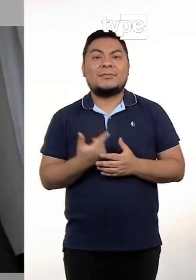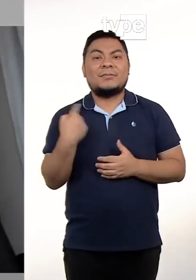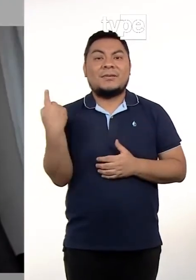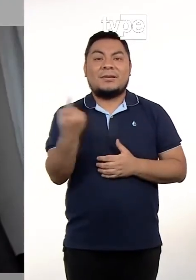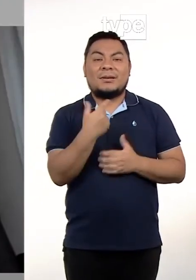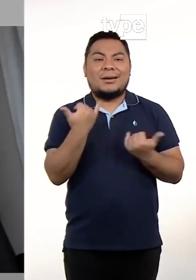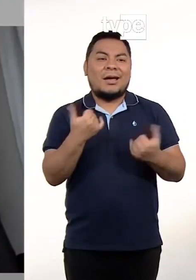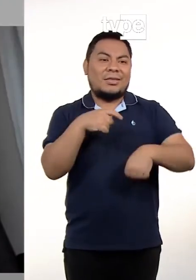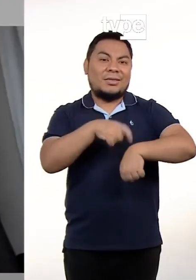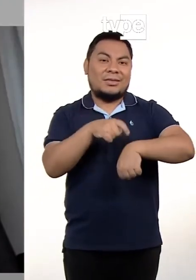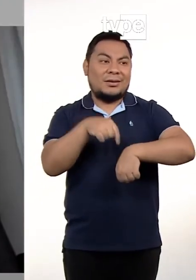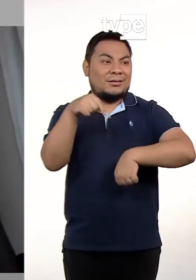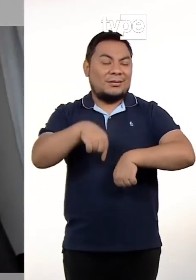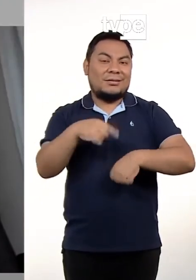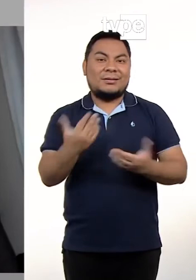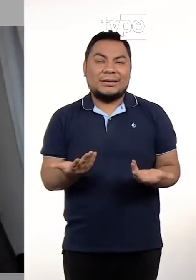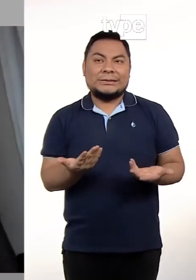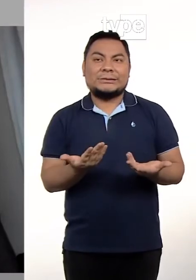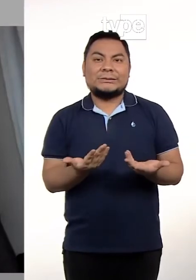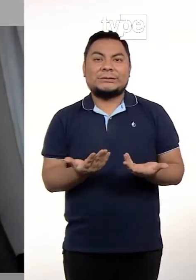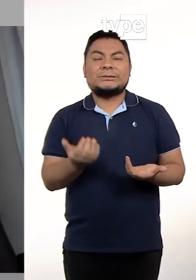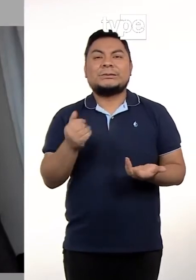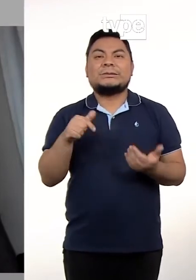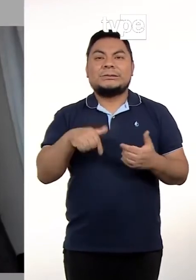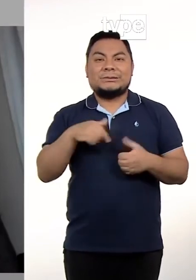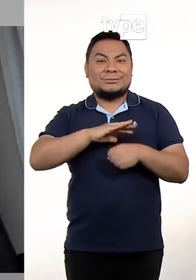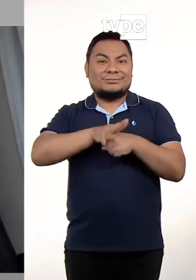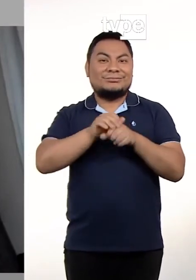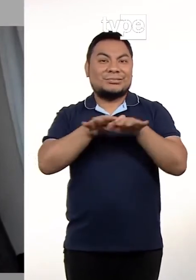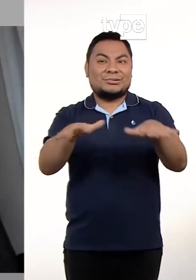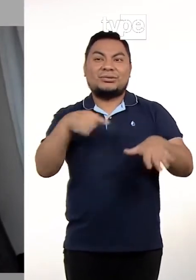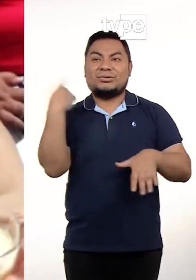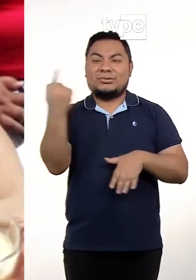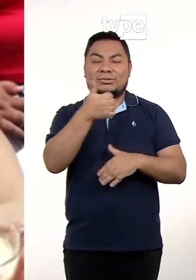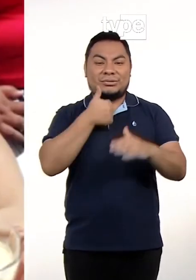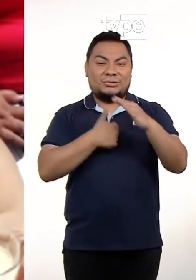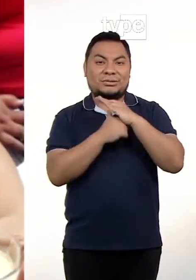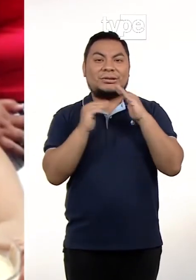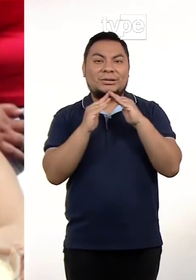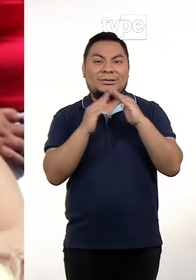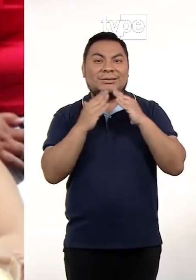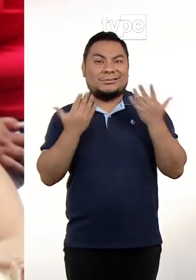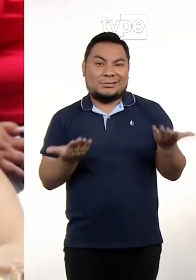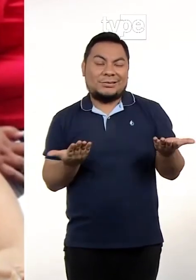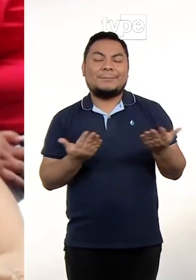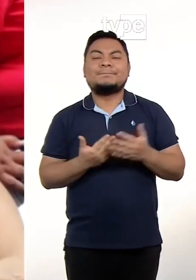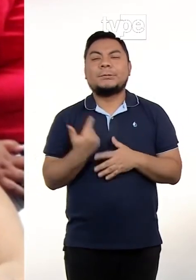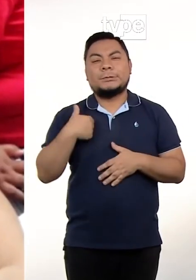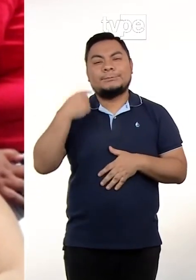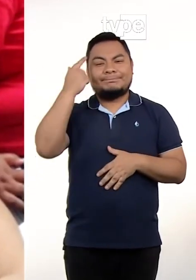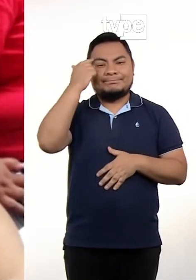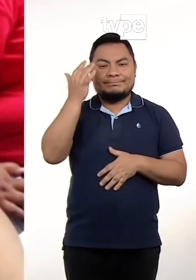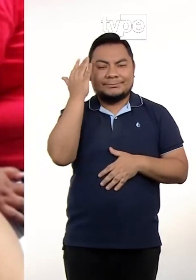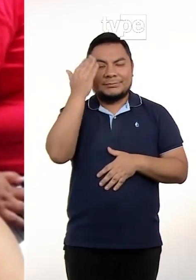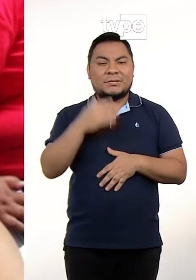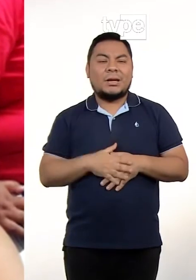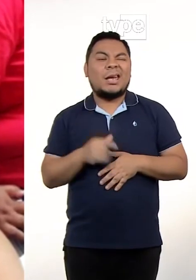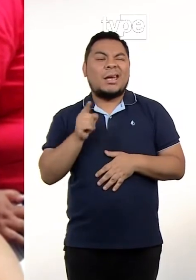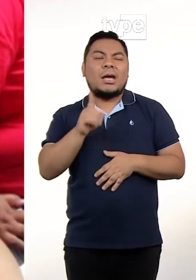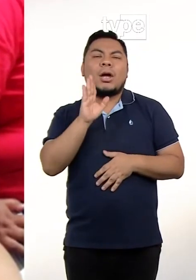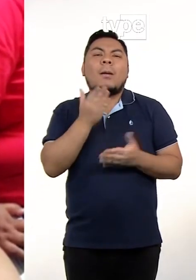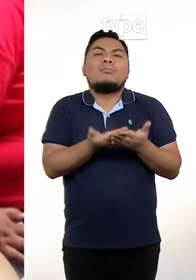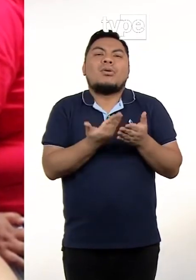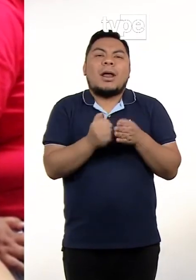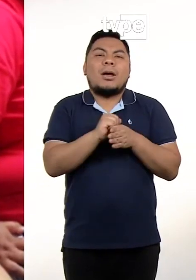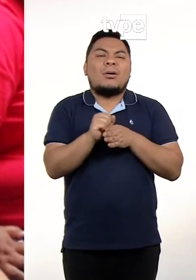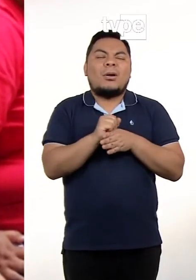pues aconteciendo, lo que vendría a ser esto de la cuarentena, nos hemos visto pues en desarrollar como un plan